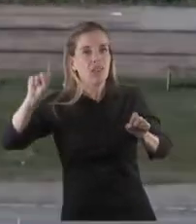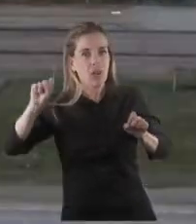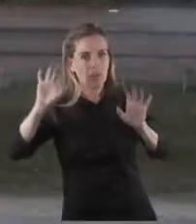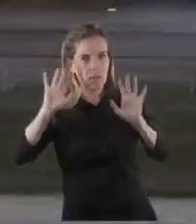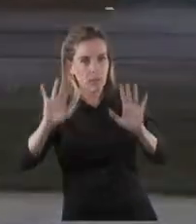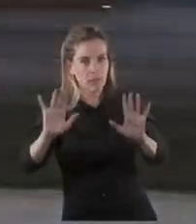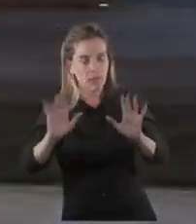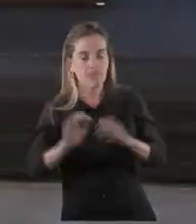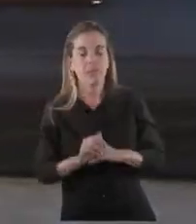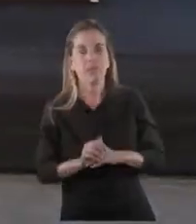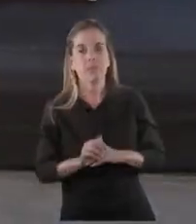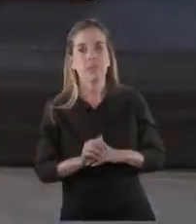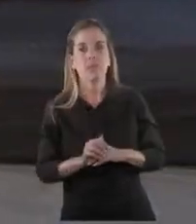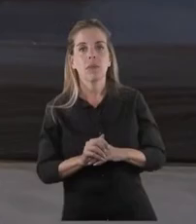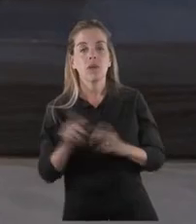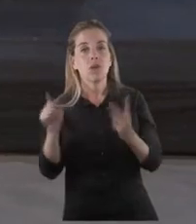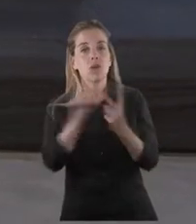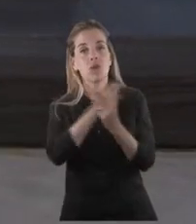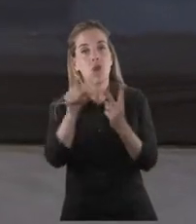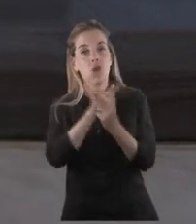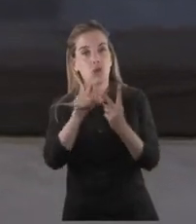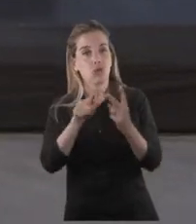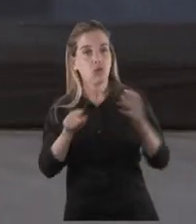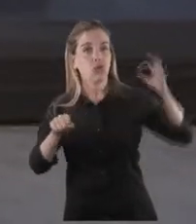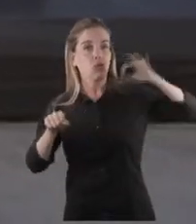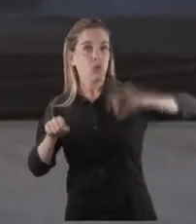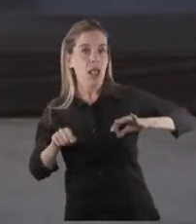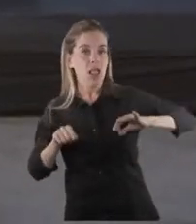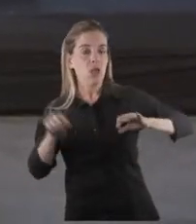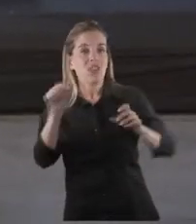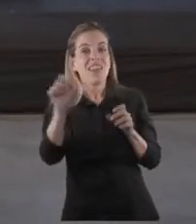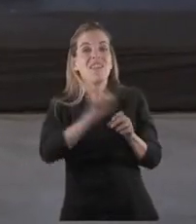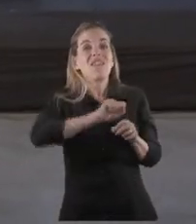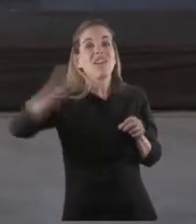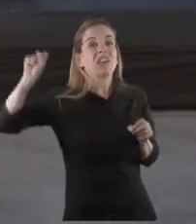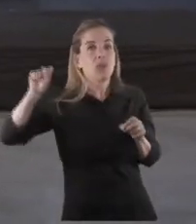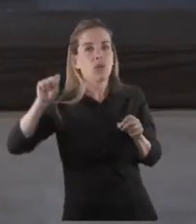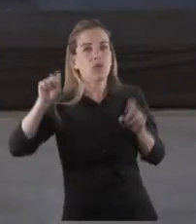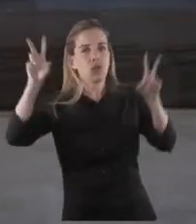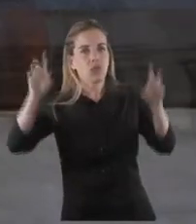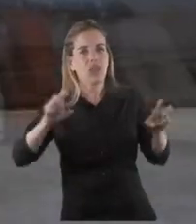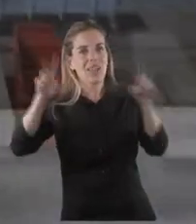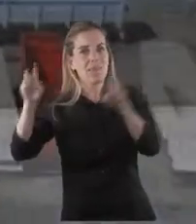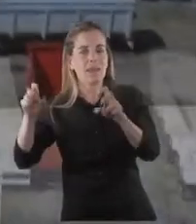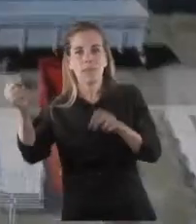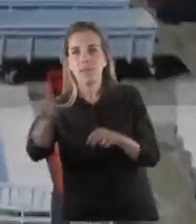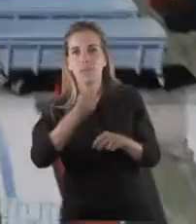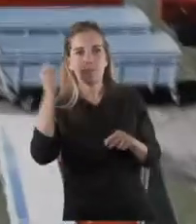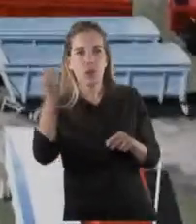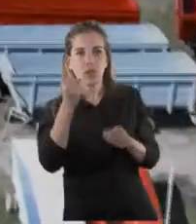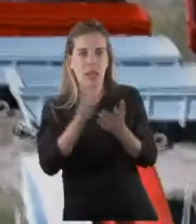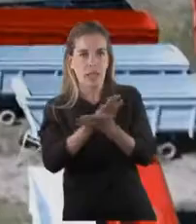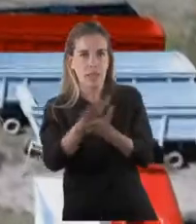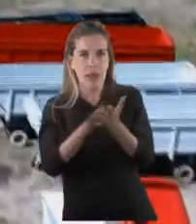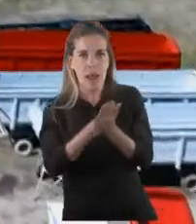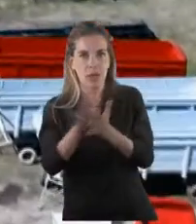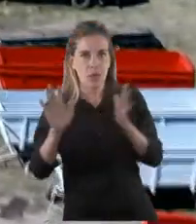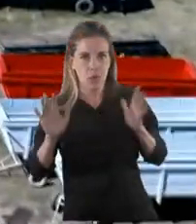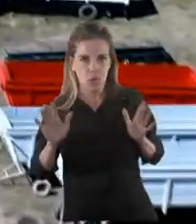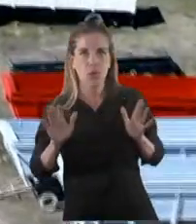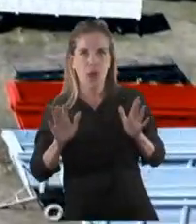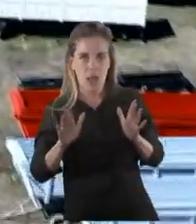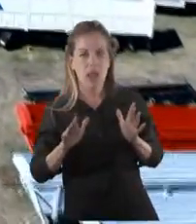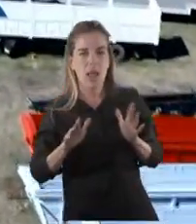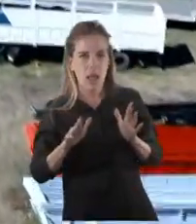Y hay que atender ambos problemas. Hay que atenderlos. Hay que atenderlos. Y hay que atenderlos